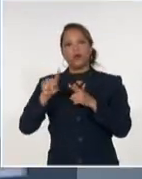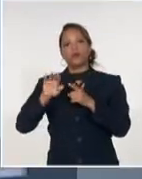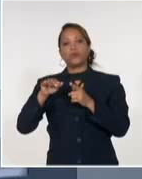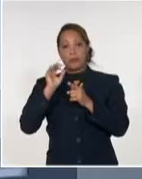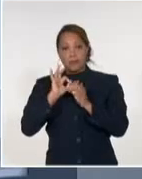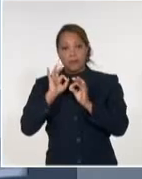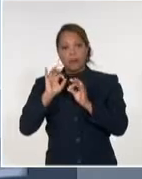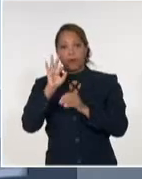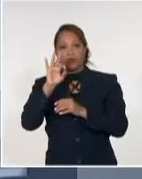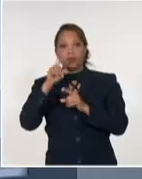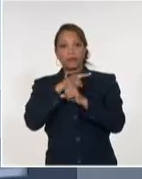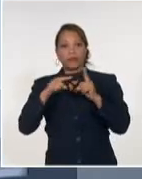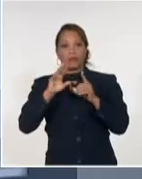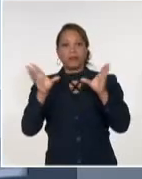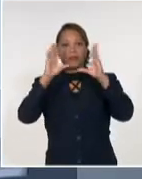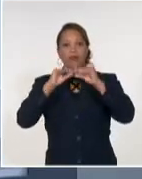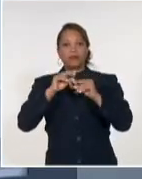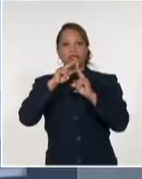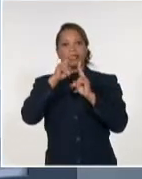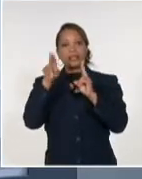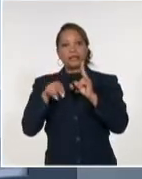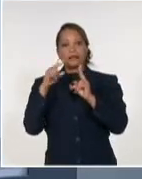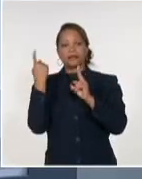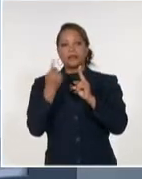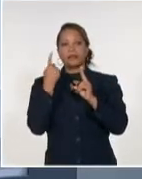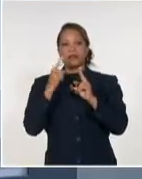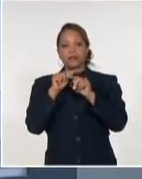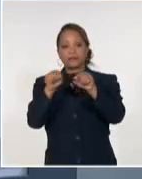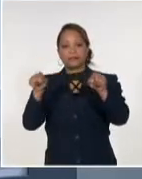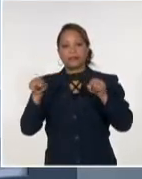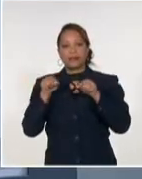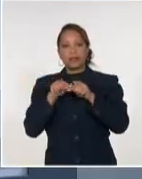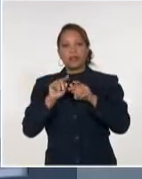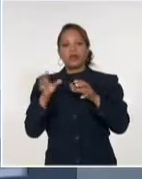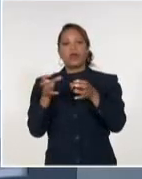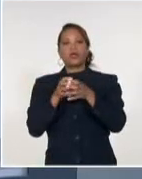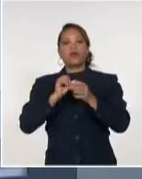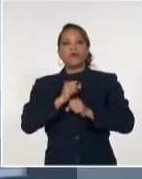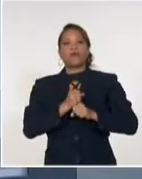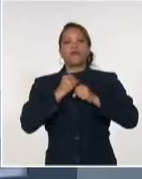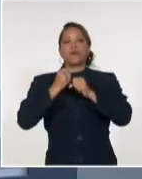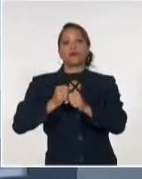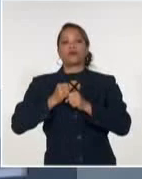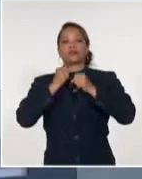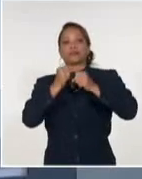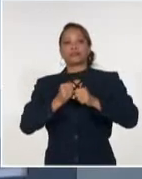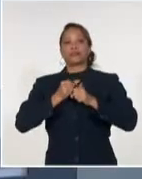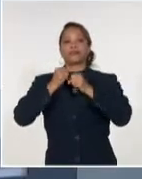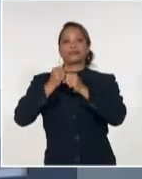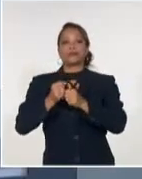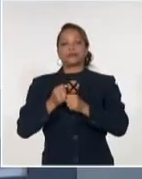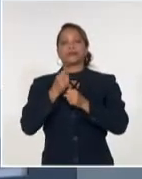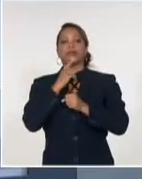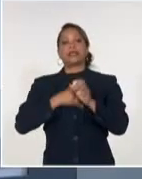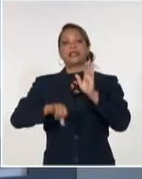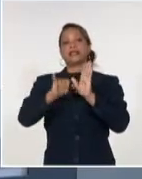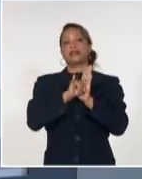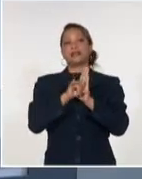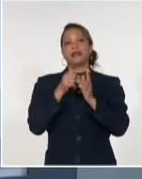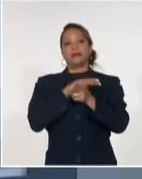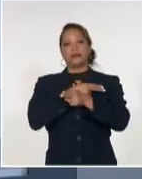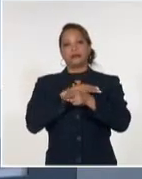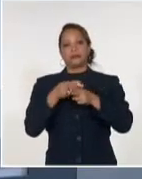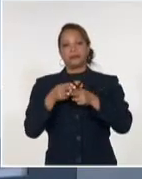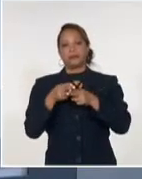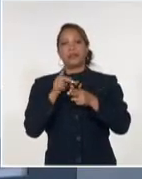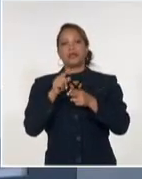noche, en el Teatro Nacional, en la Sala Covarrubias, se estará presentando el Conjunto Folclórico Nacional con el espectáculo Identidad y Tradición, con